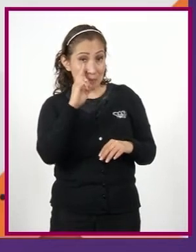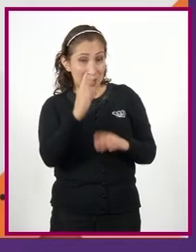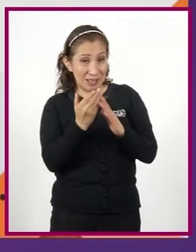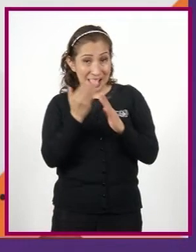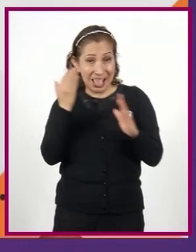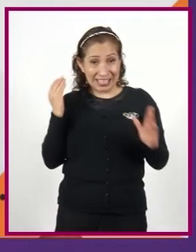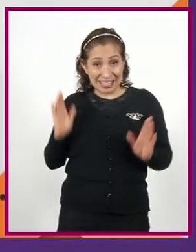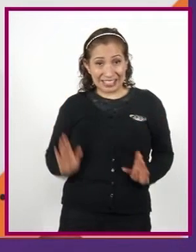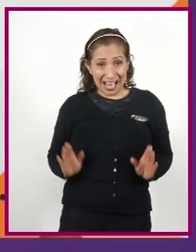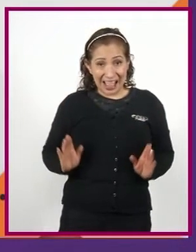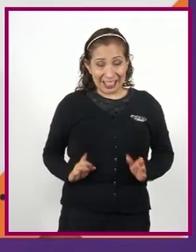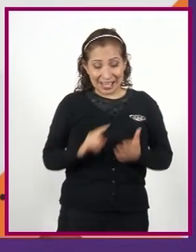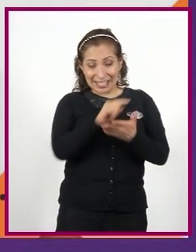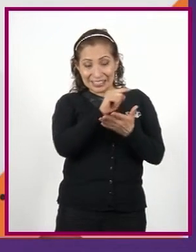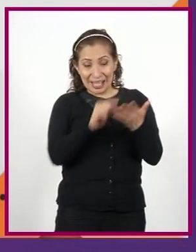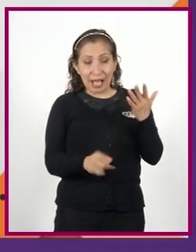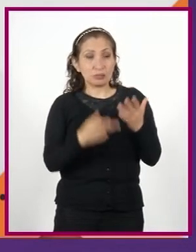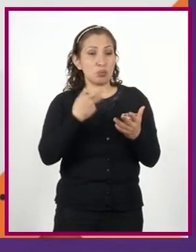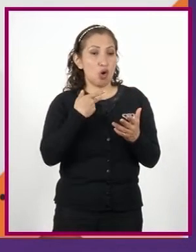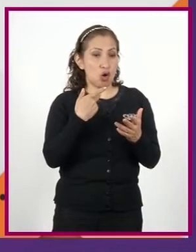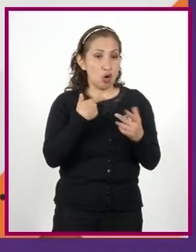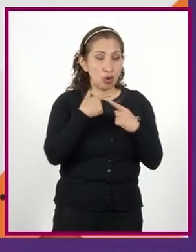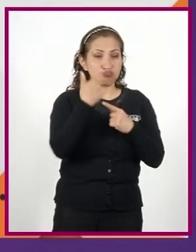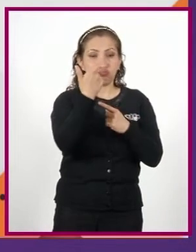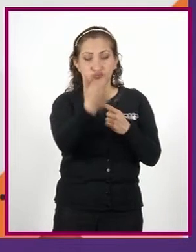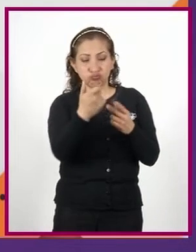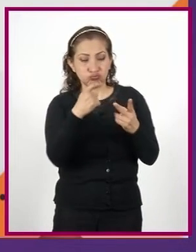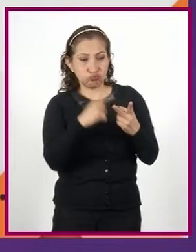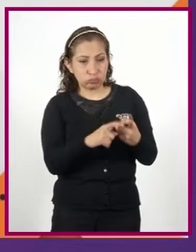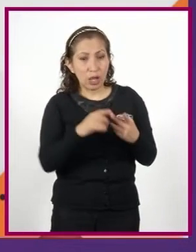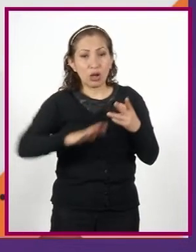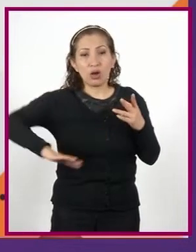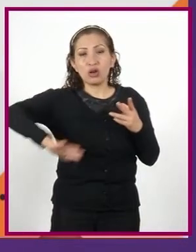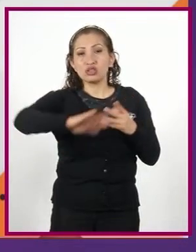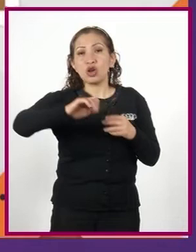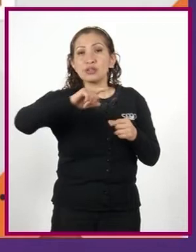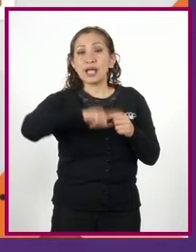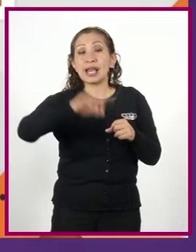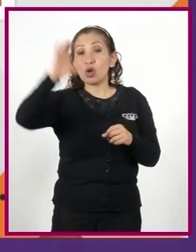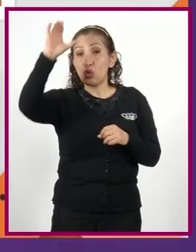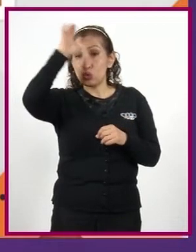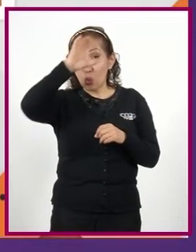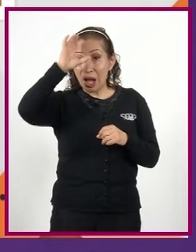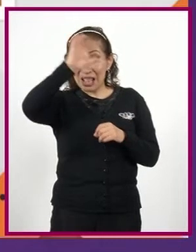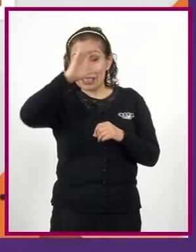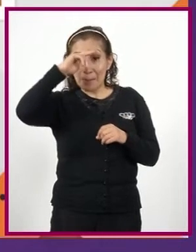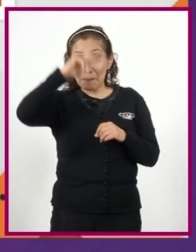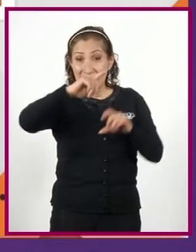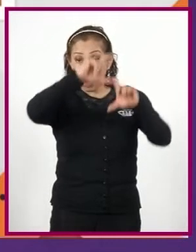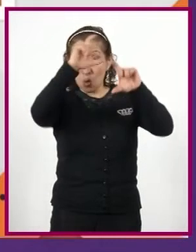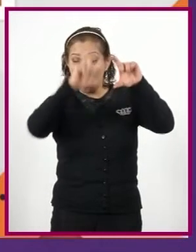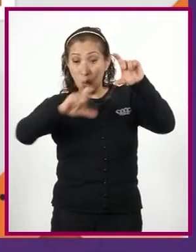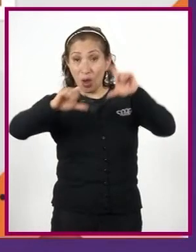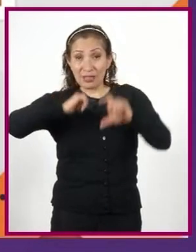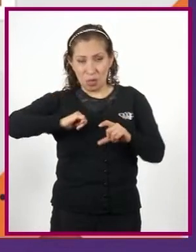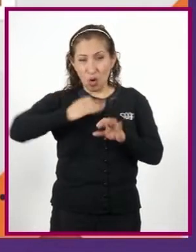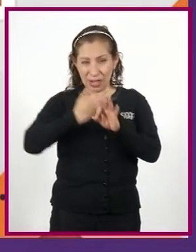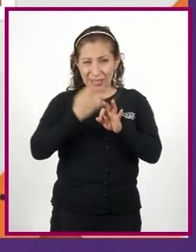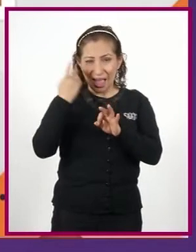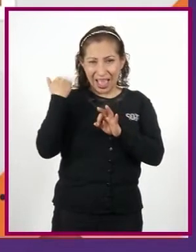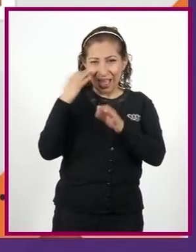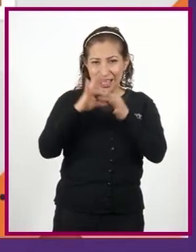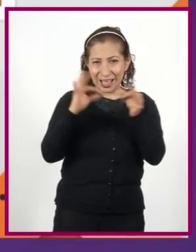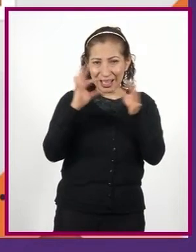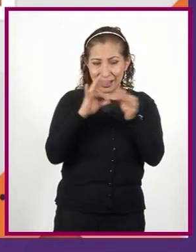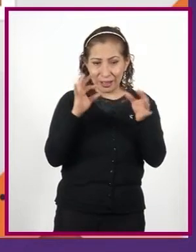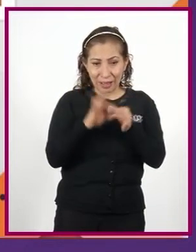las características políticas, económicas, sociales y culturales del México antiguo que acabamos de